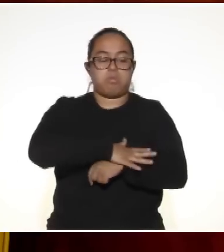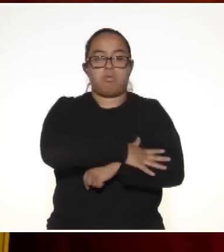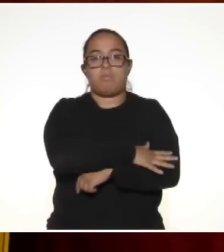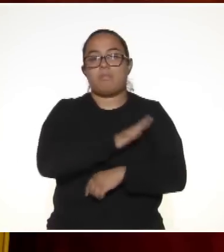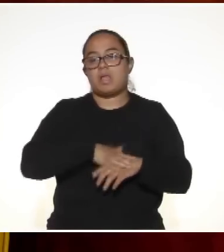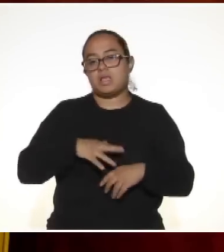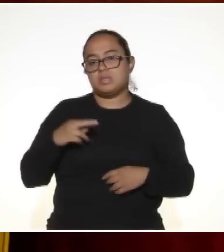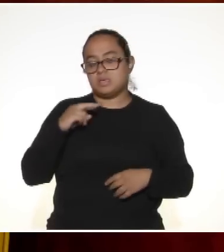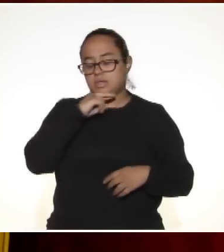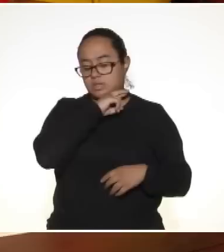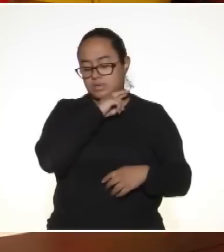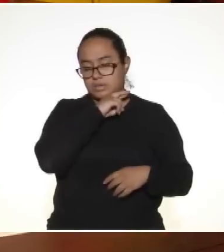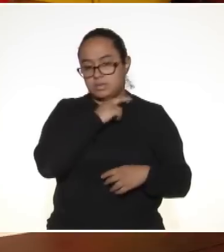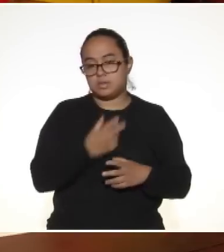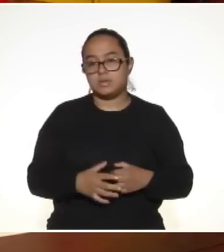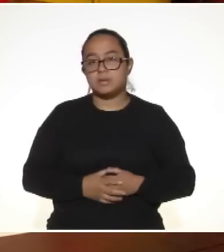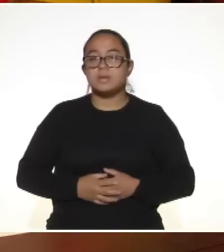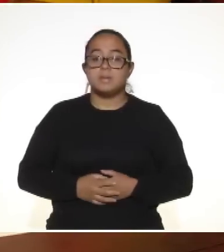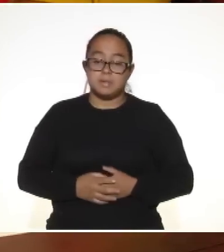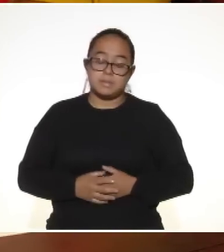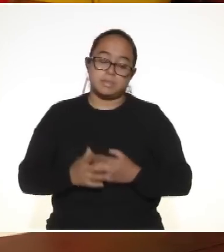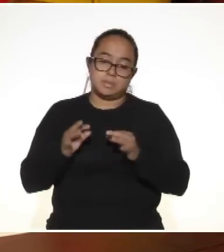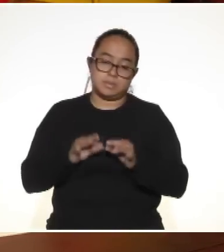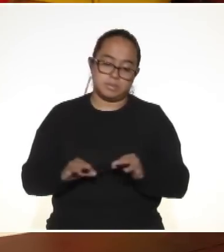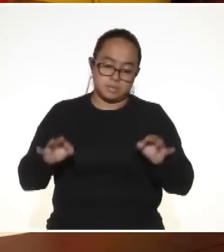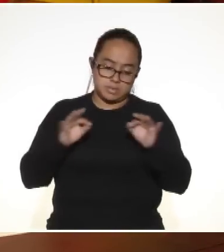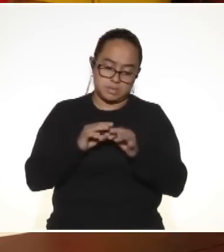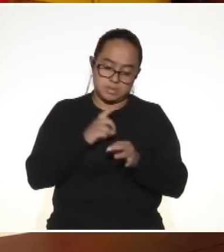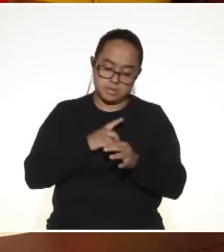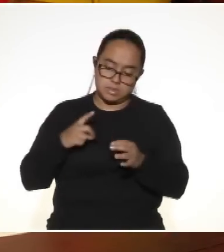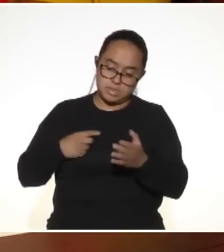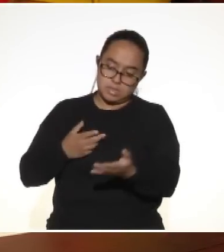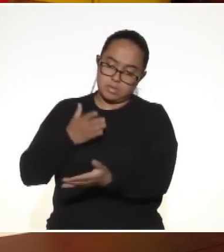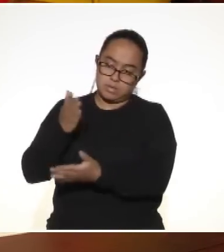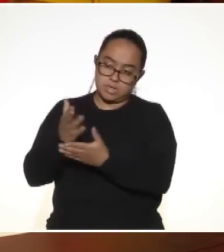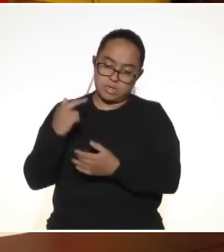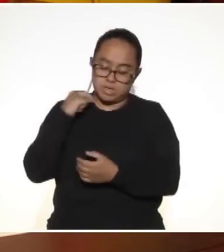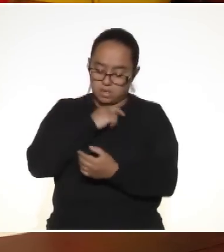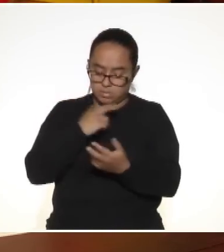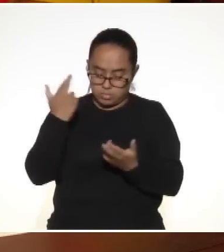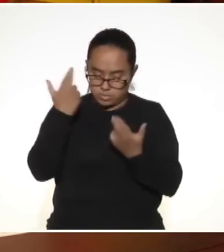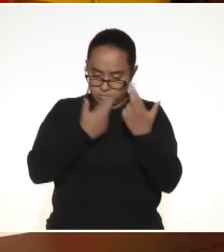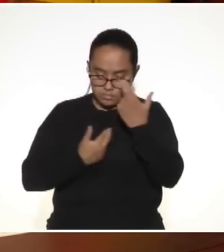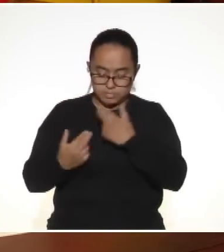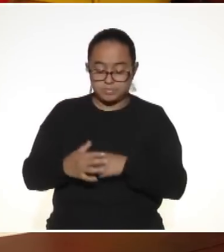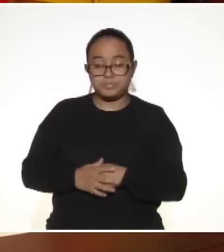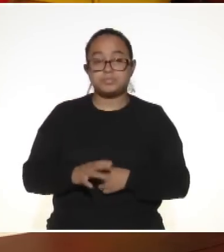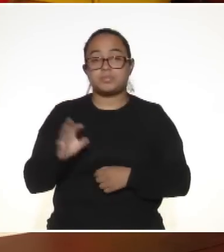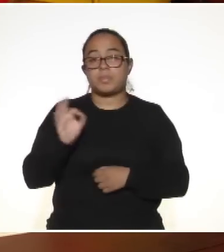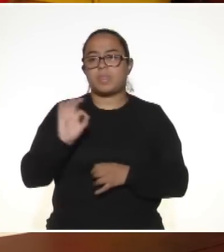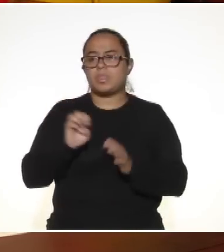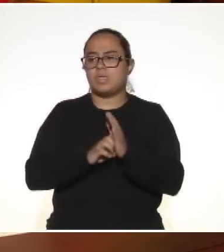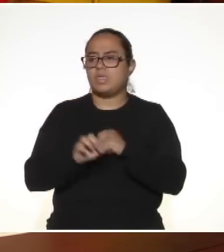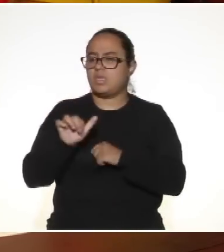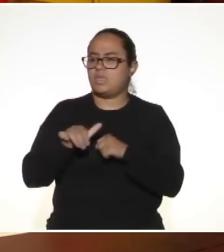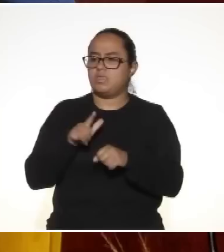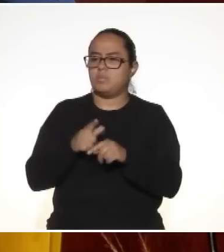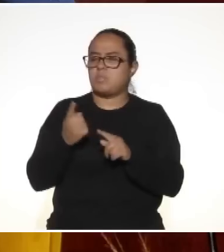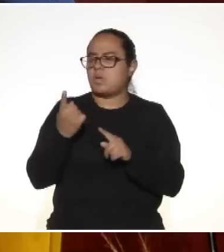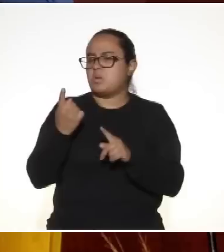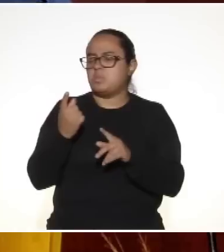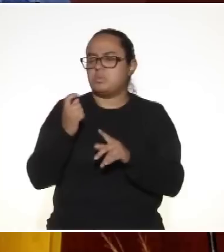más agresiva. Entonces sí es súper importante acudir inmediatamente a que los valoremos. Entonces, si te pica cualquier animal que